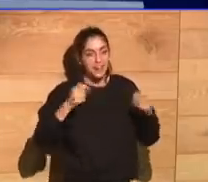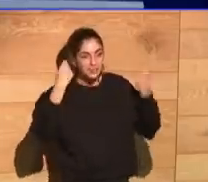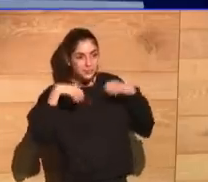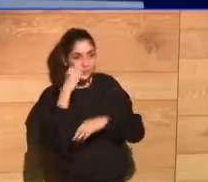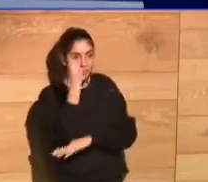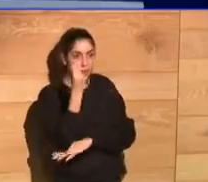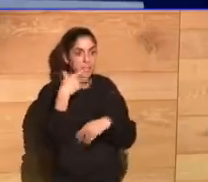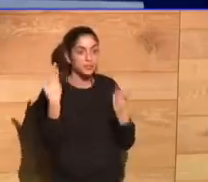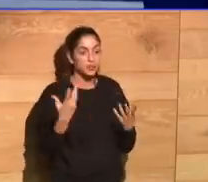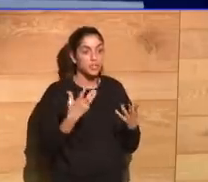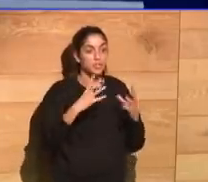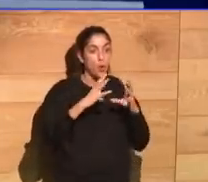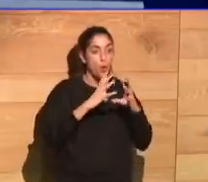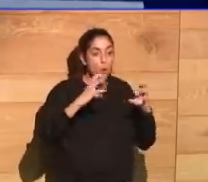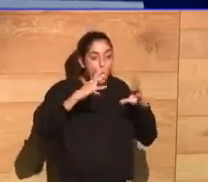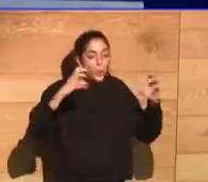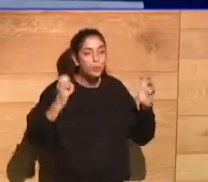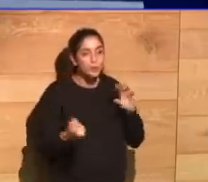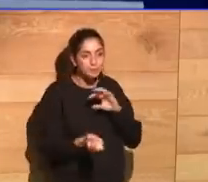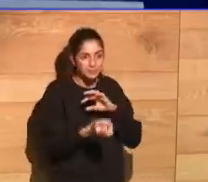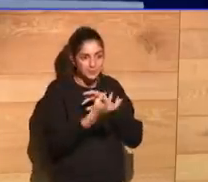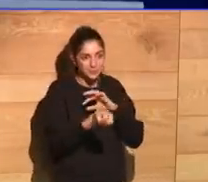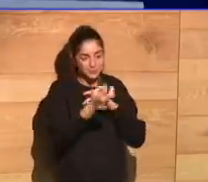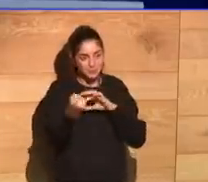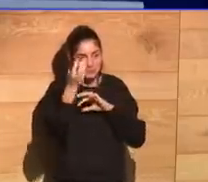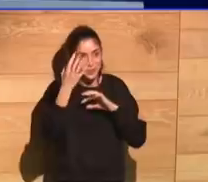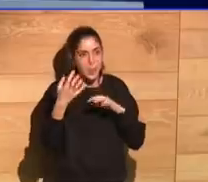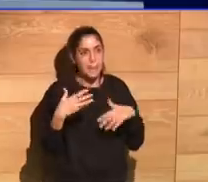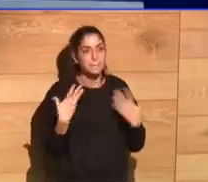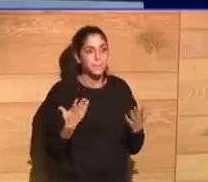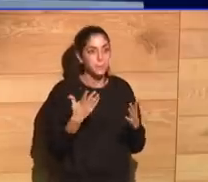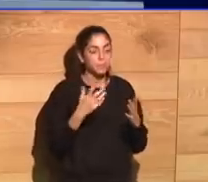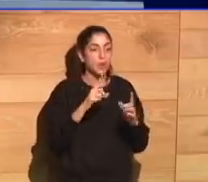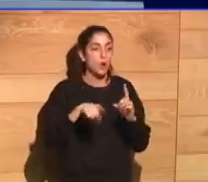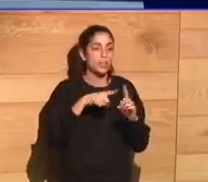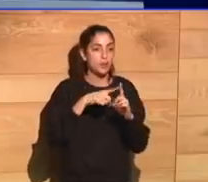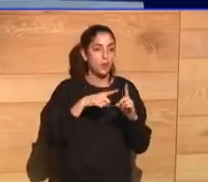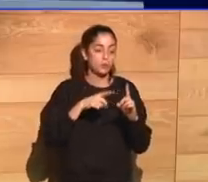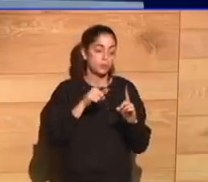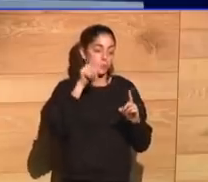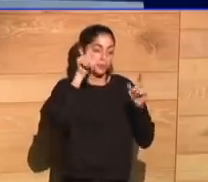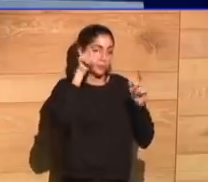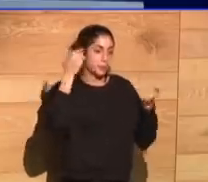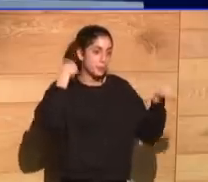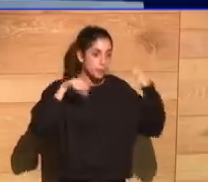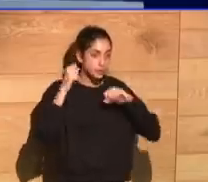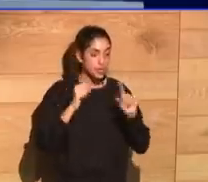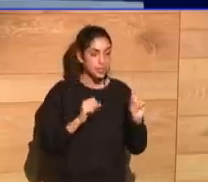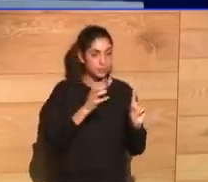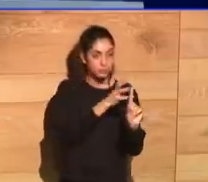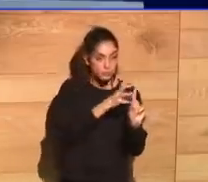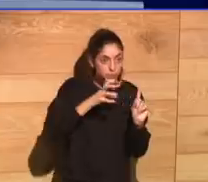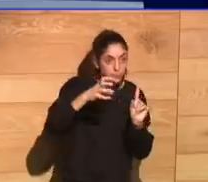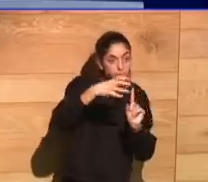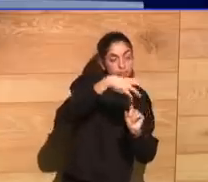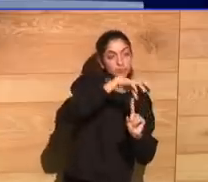echan humo real, que ya no es de retroproyección, delante, para que tape al personaje. Y así se genera una sensación de troquelado trabajando